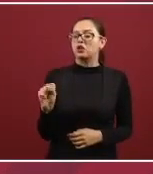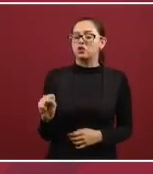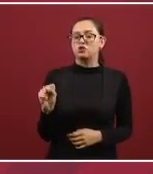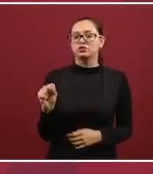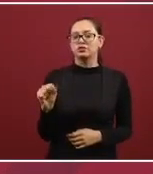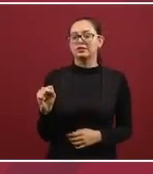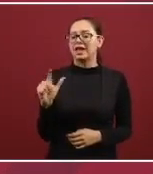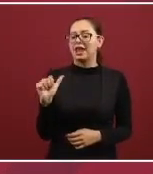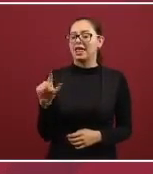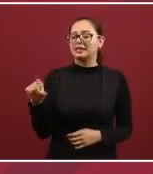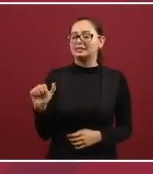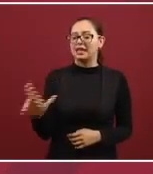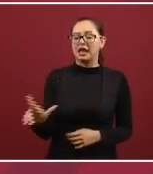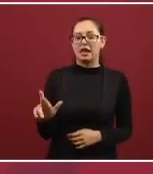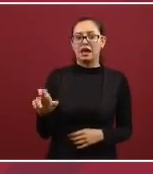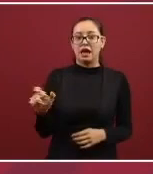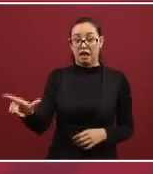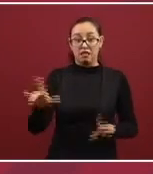honorable,